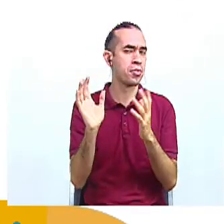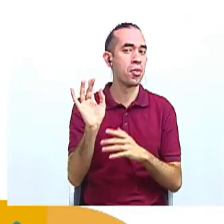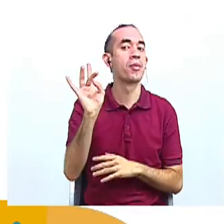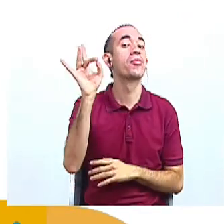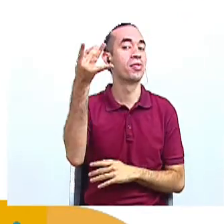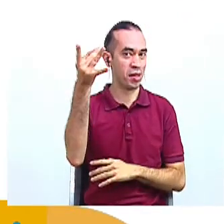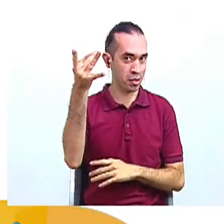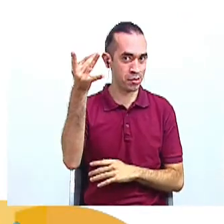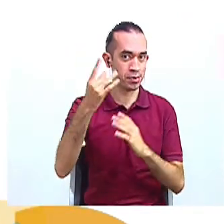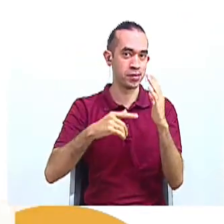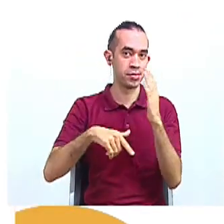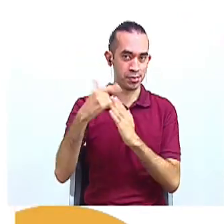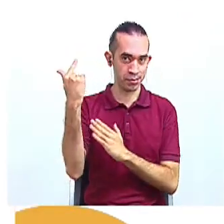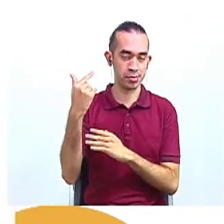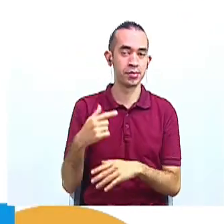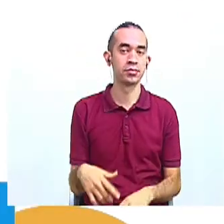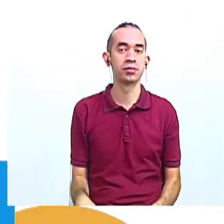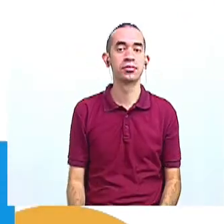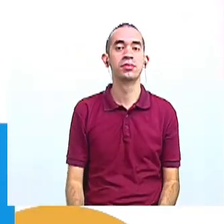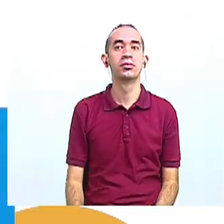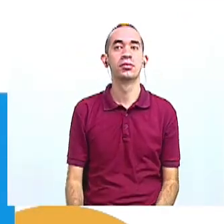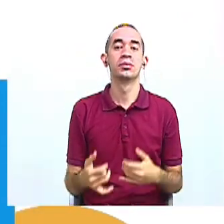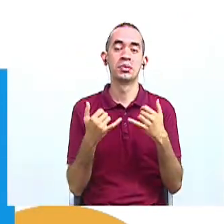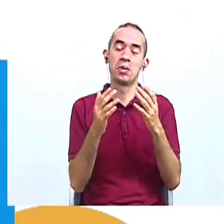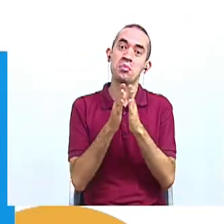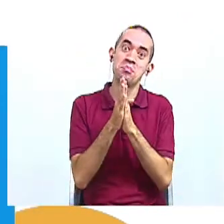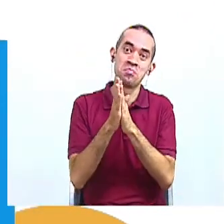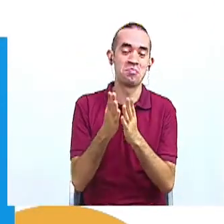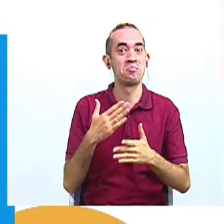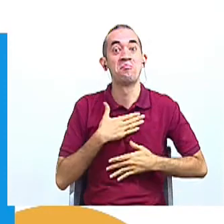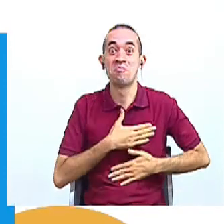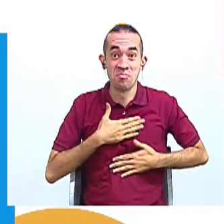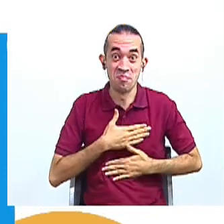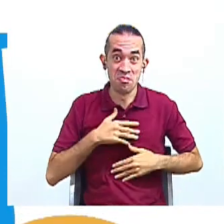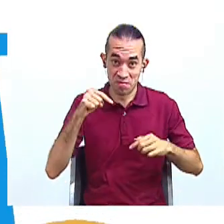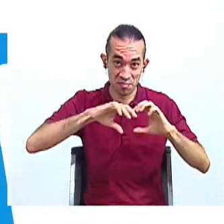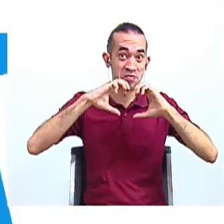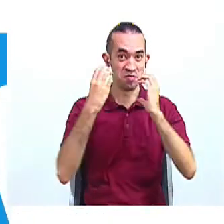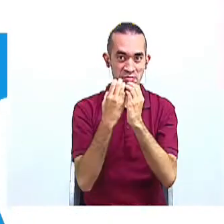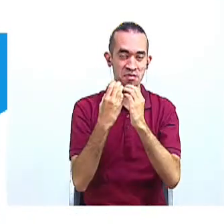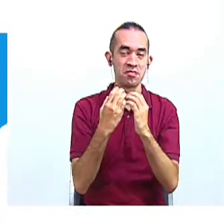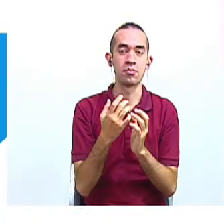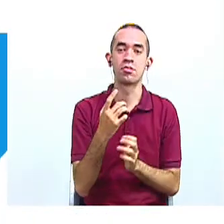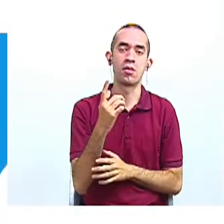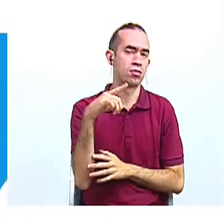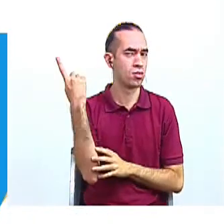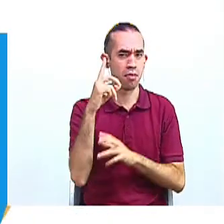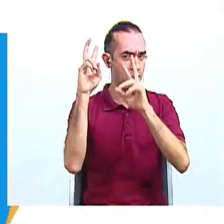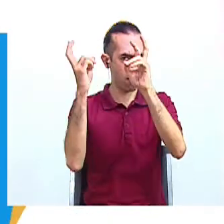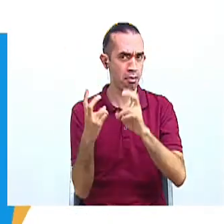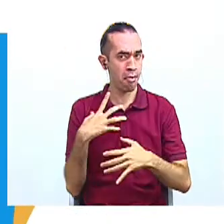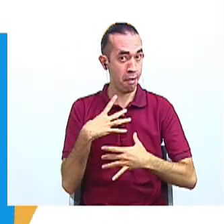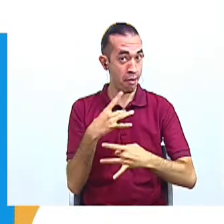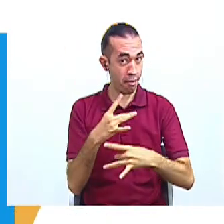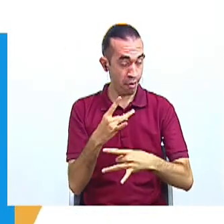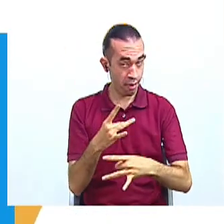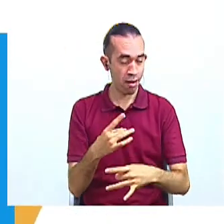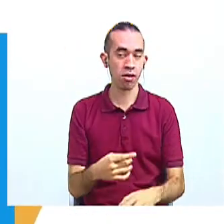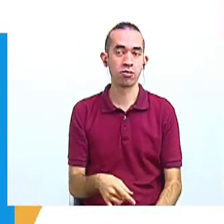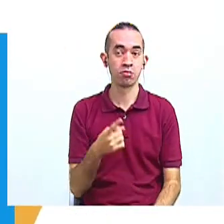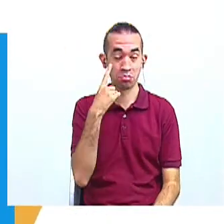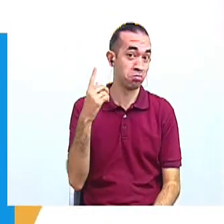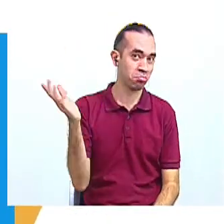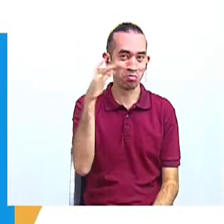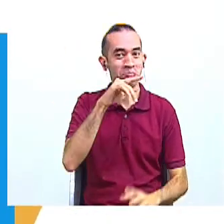año. Les invito a disfrutar la clase del día de hoy, pues como siempre tendremos temas interesantes.